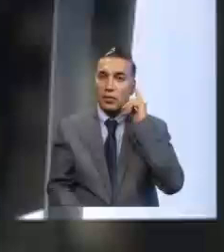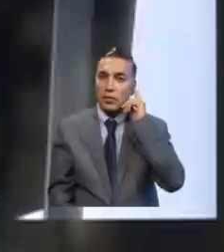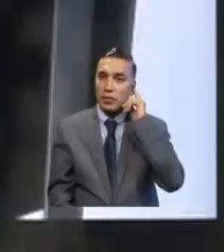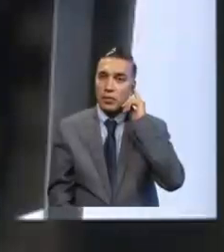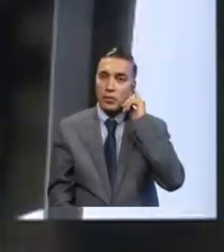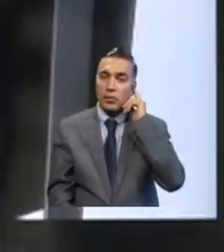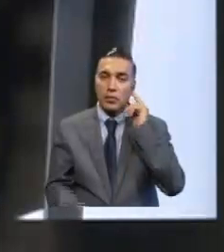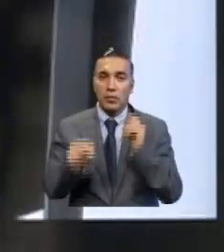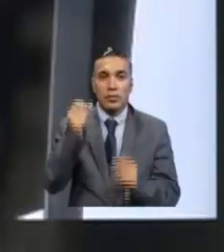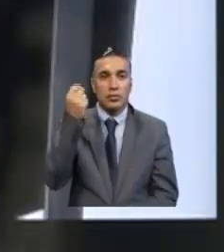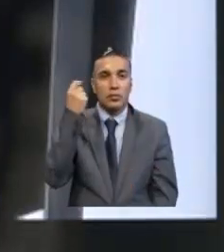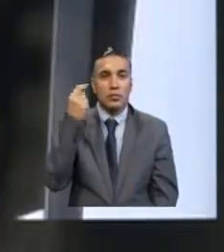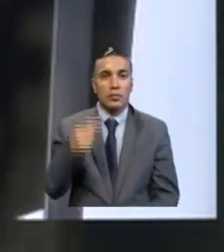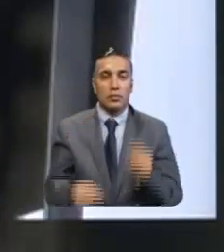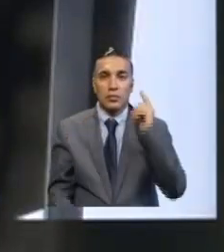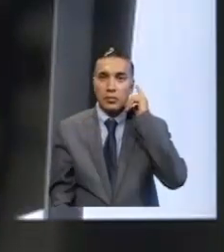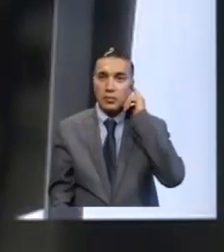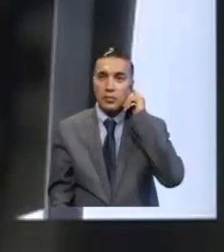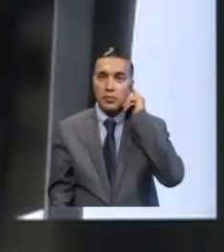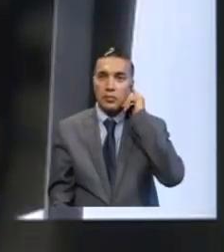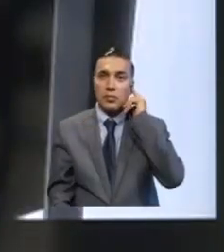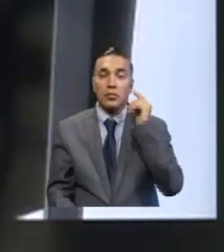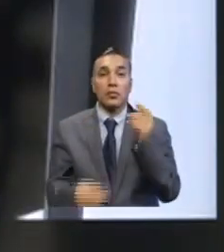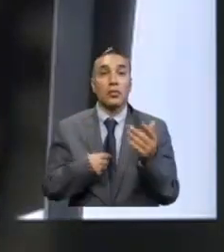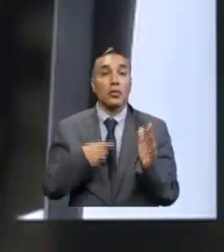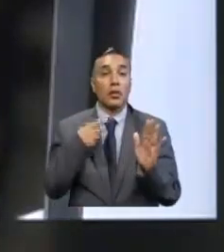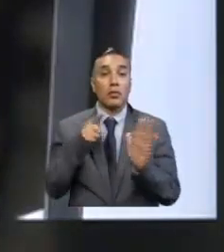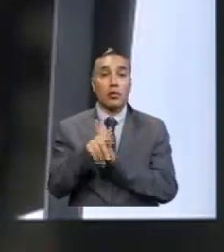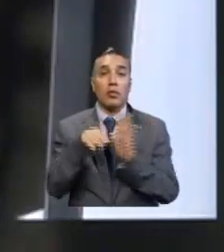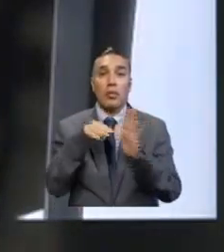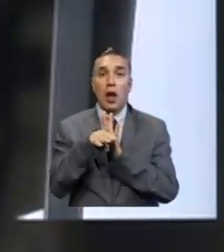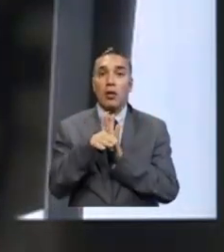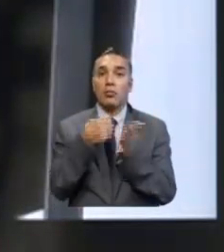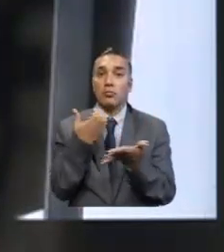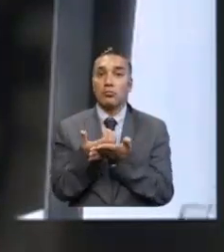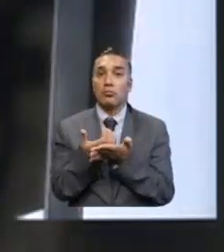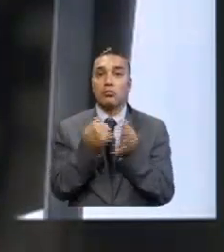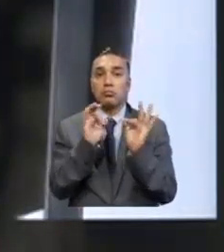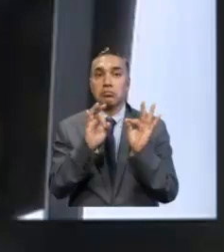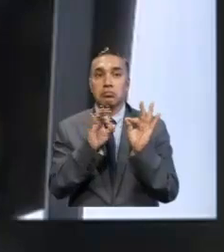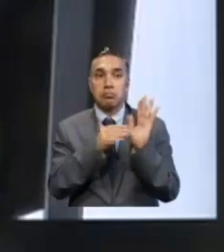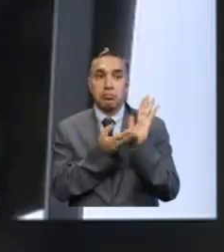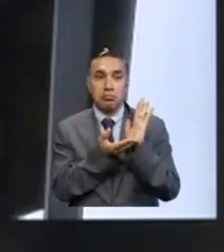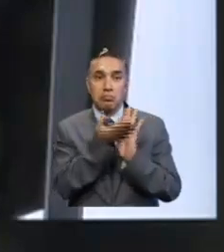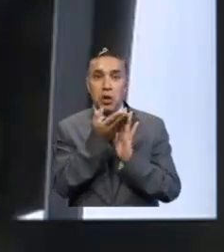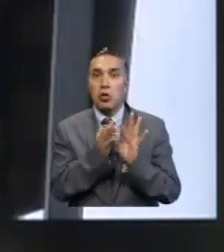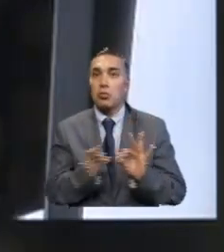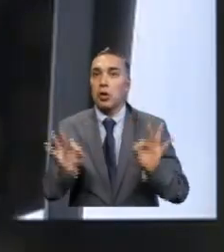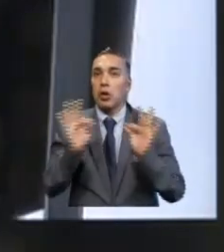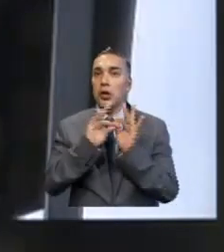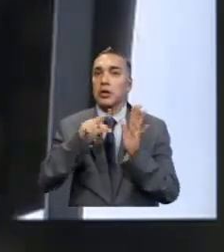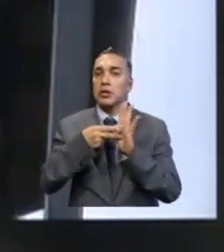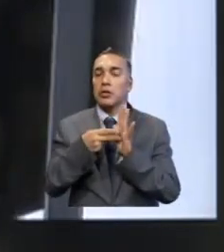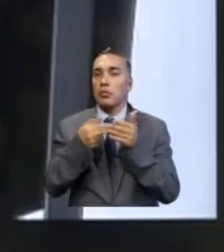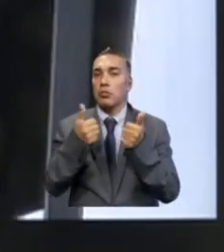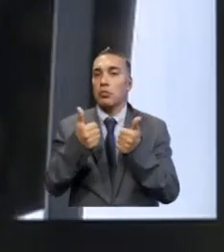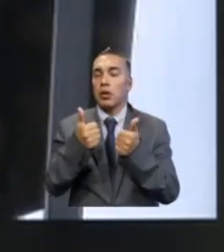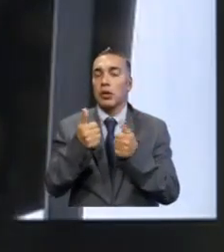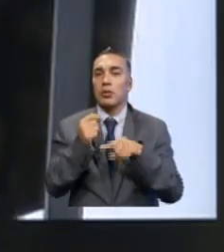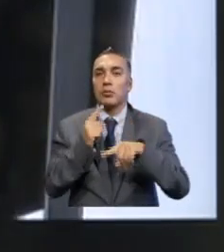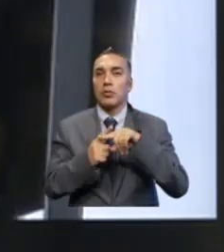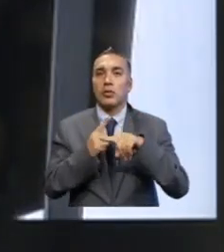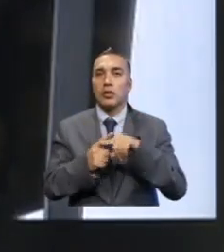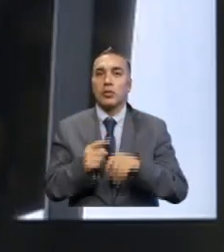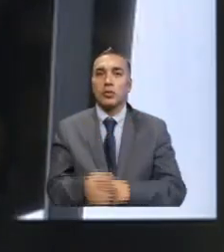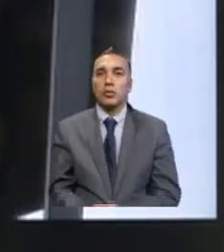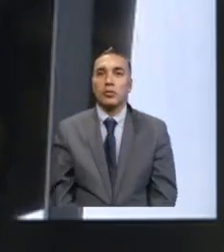La liquidez, tanto de los depósitos que tienen los bancos, que a su vez lo reciben de sus depositantes, ha sobrepasado en algunos momentos, a